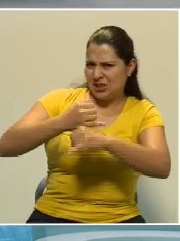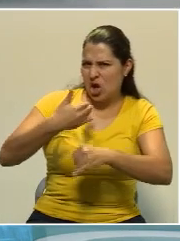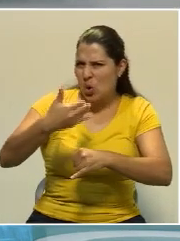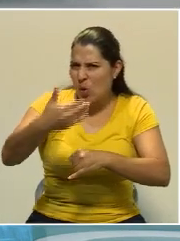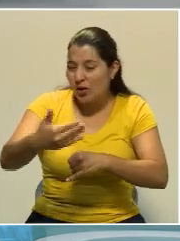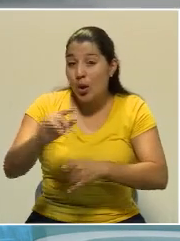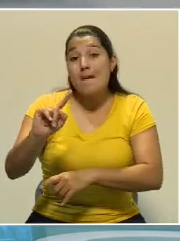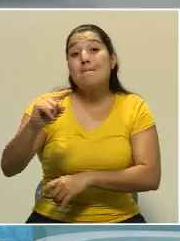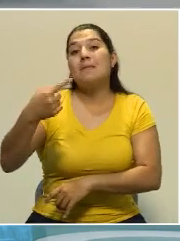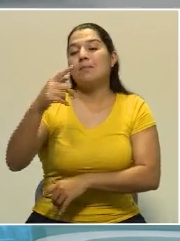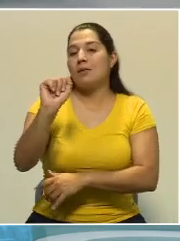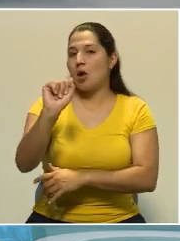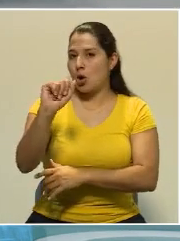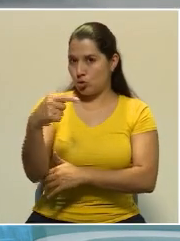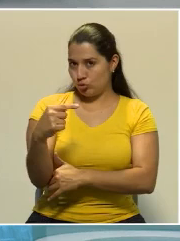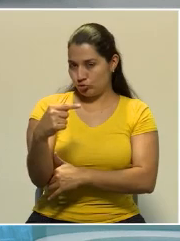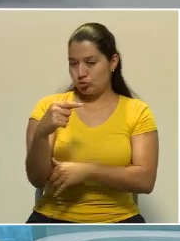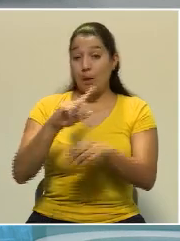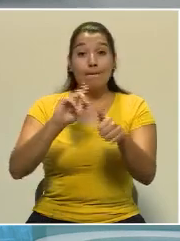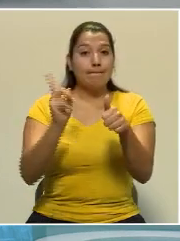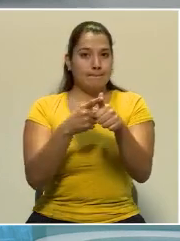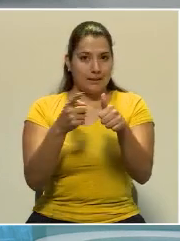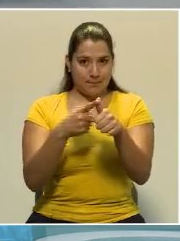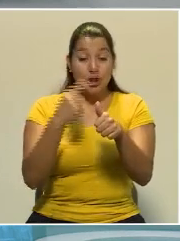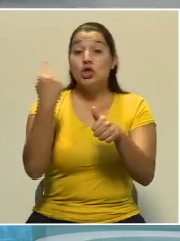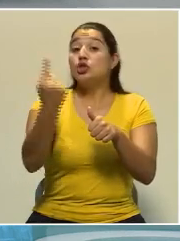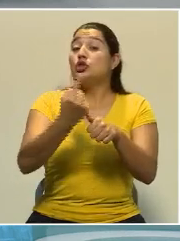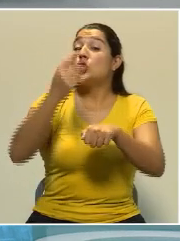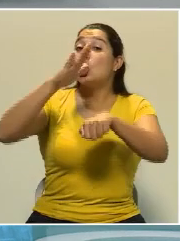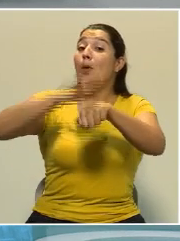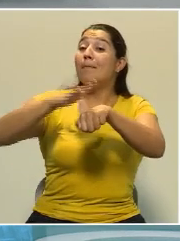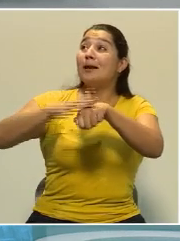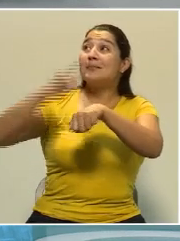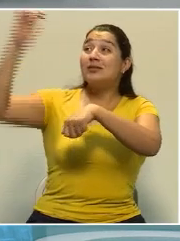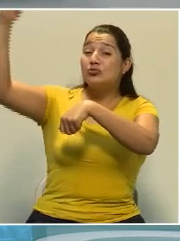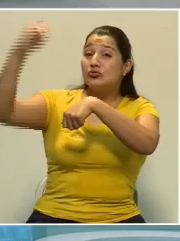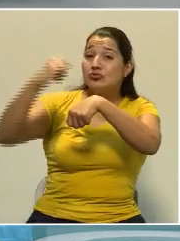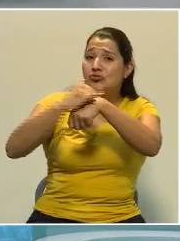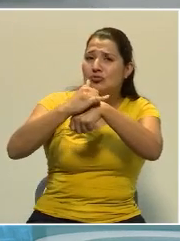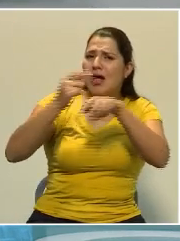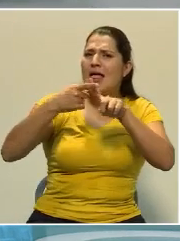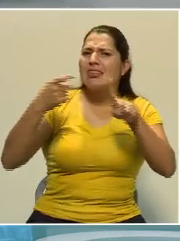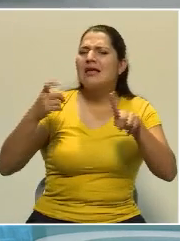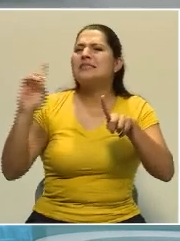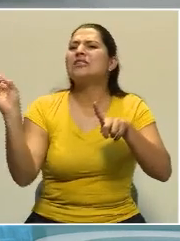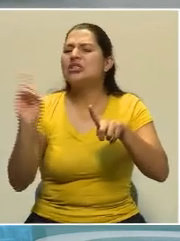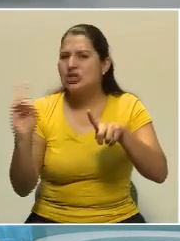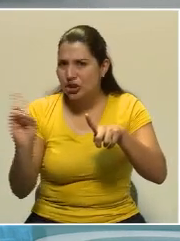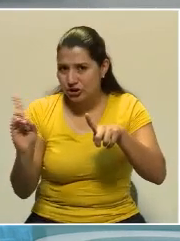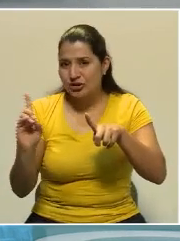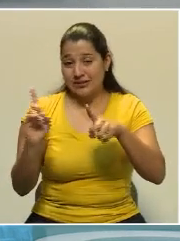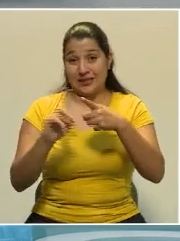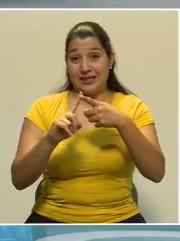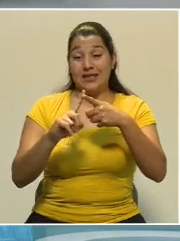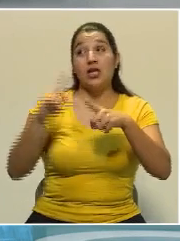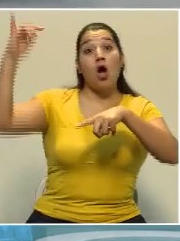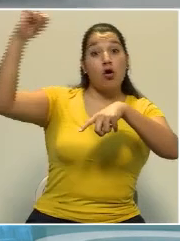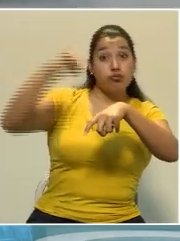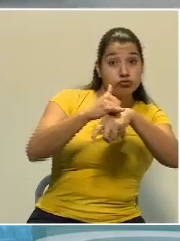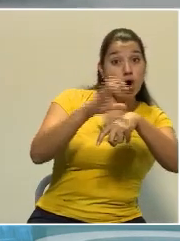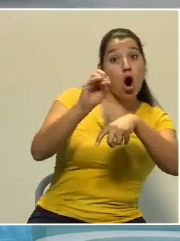próximo 1 de agosto. Inicialmente, solo se permitirán vuelos procedentes y hacia la Unión